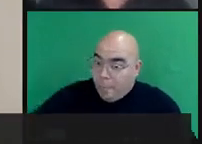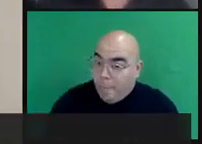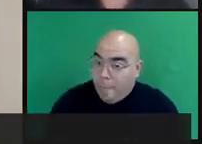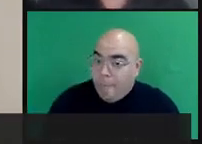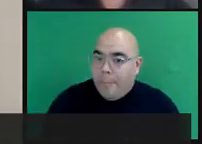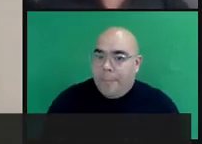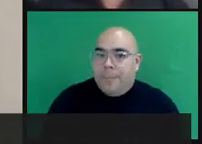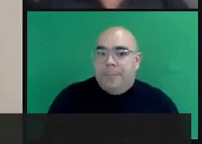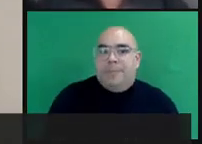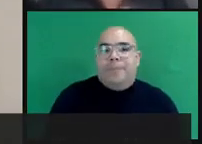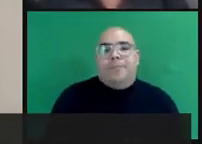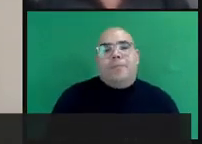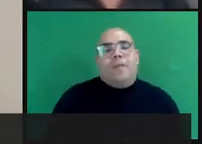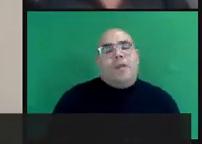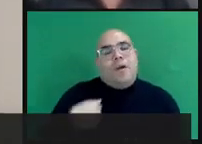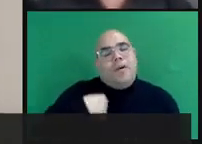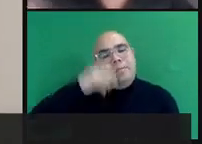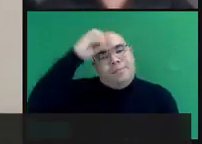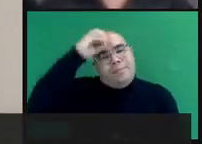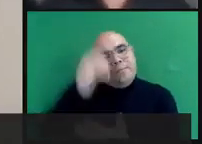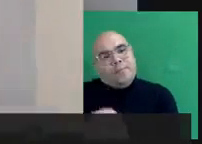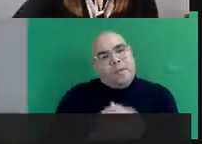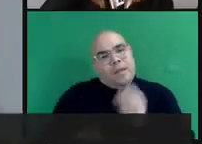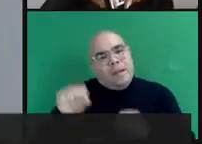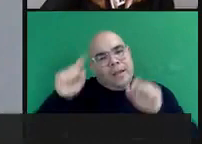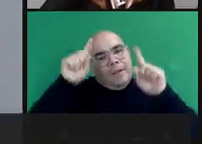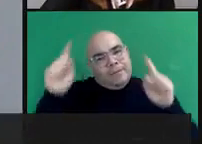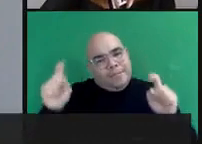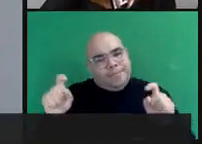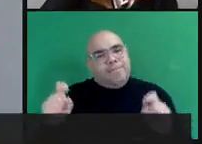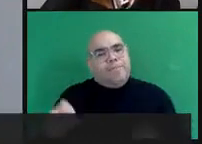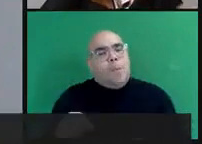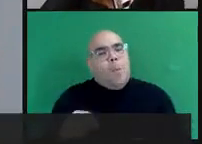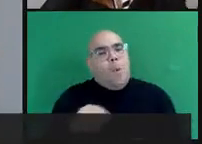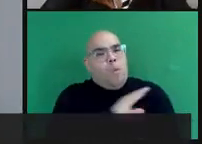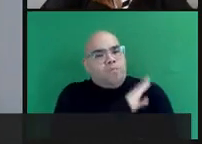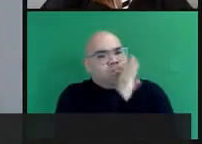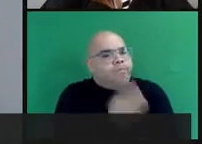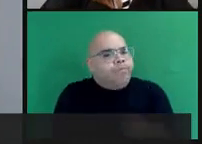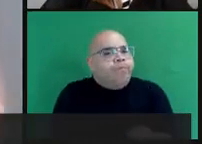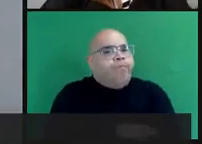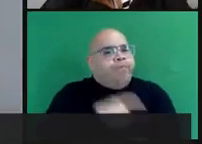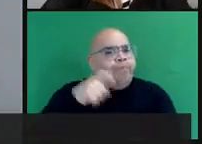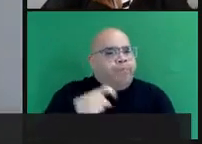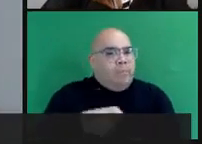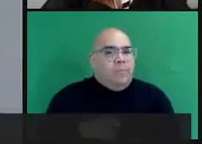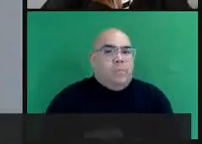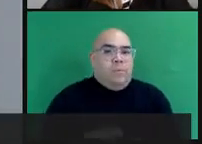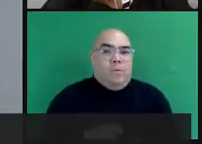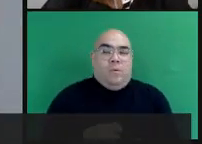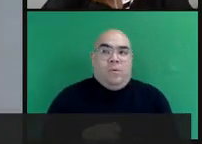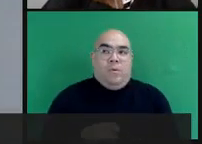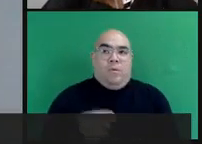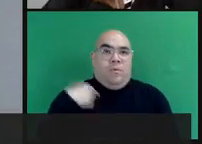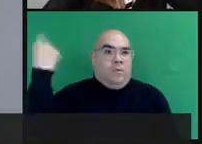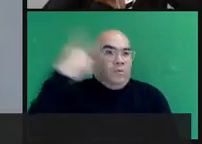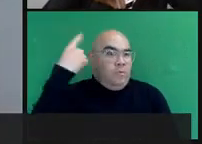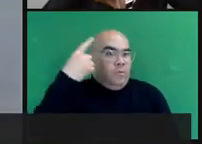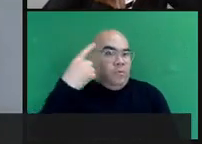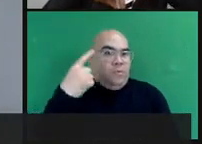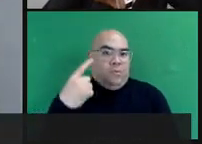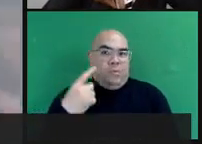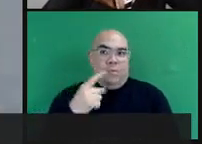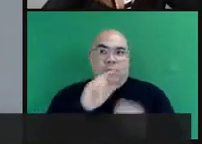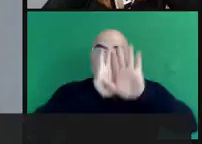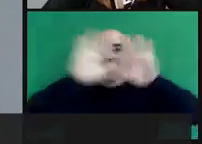Yo lo que pensaría es que hay que hacerlo con la potencia necesaria y entender que nunca hay un spot en blanco. De tal